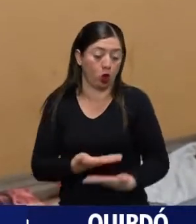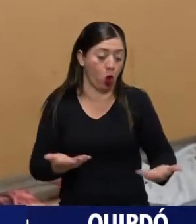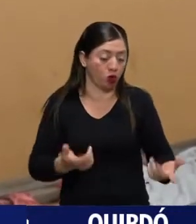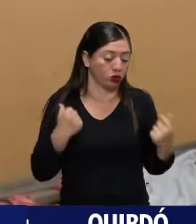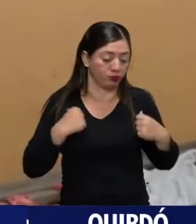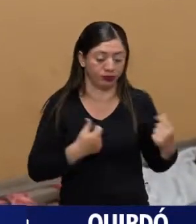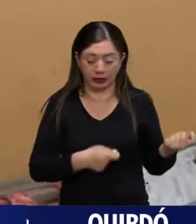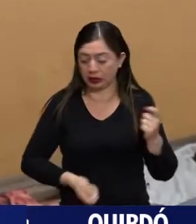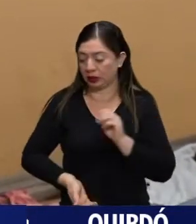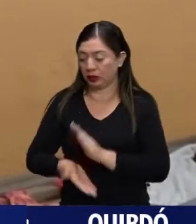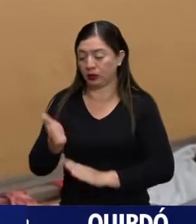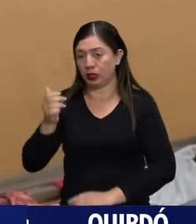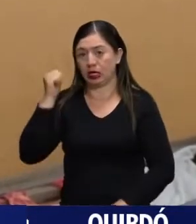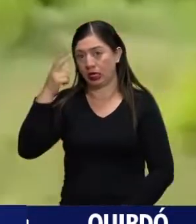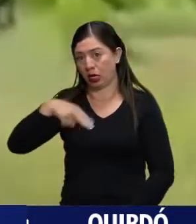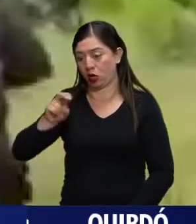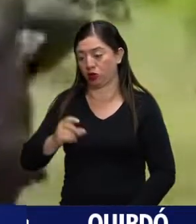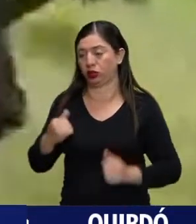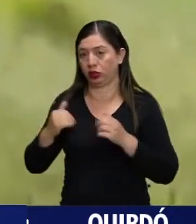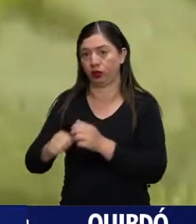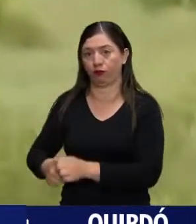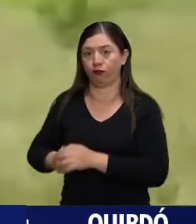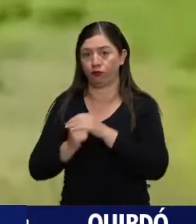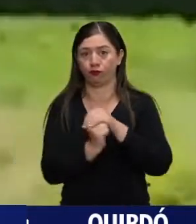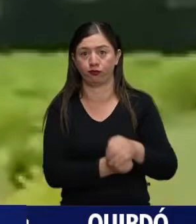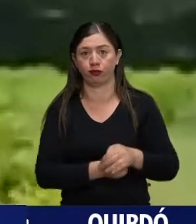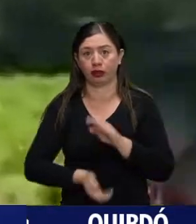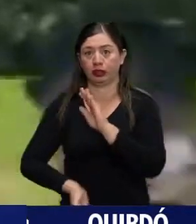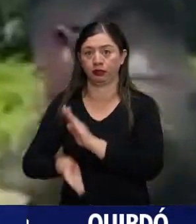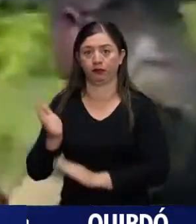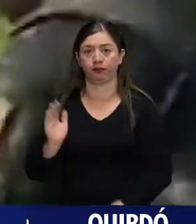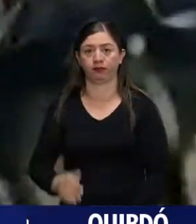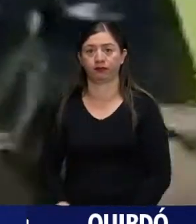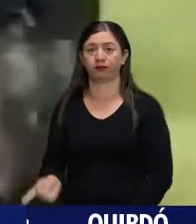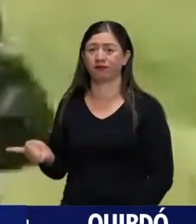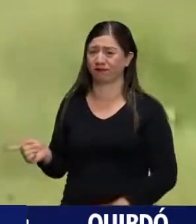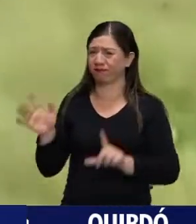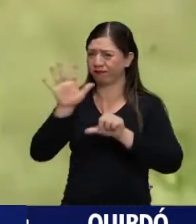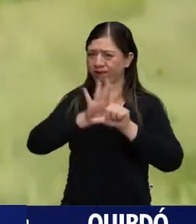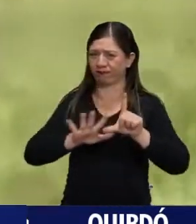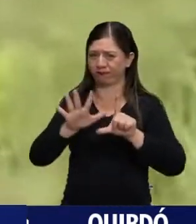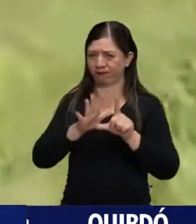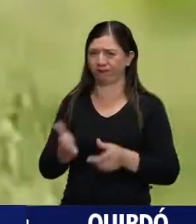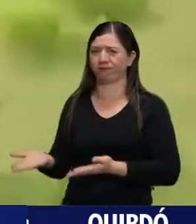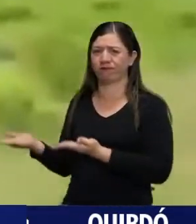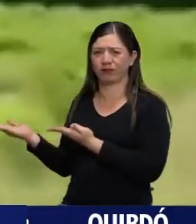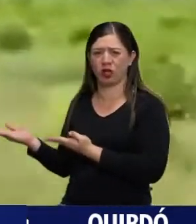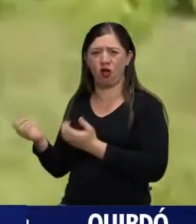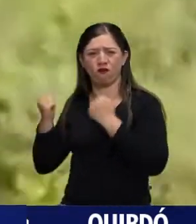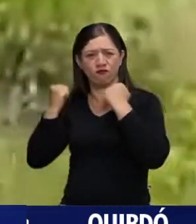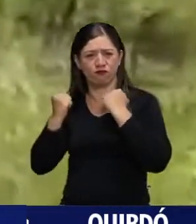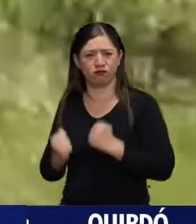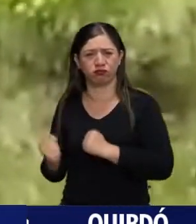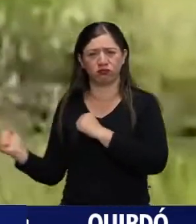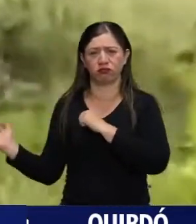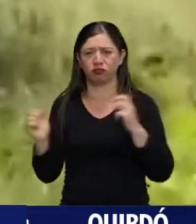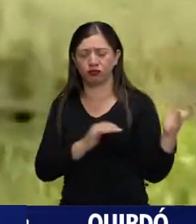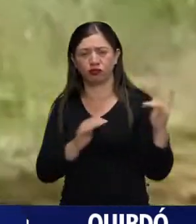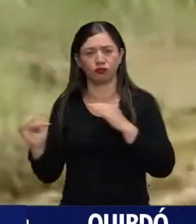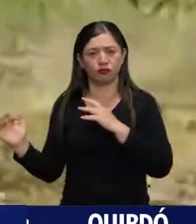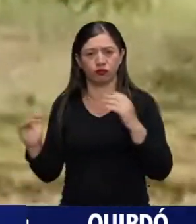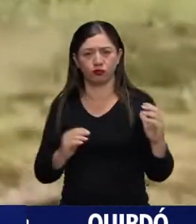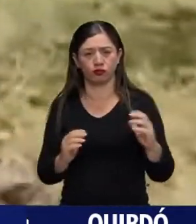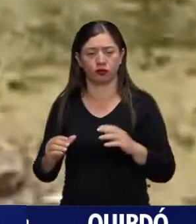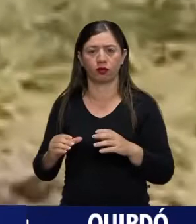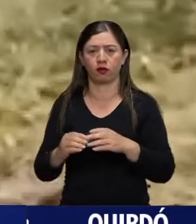sus hijitos a la canoa y adiós este vídeo que conoció telepacífico noticias es la muestra de la intensidad de los combates entre guerrilleros de la